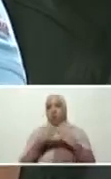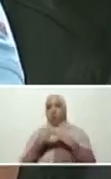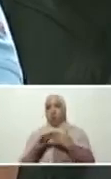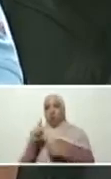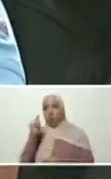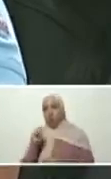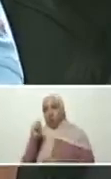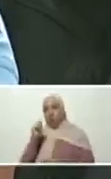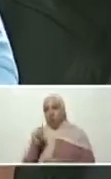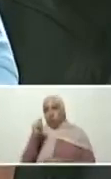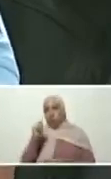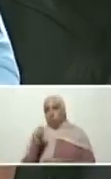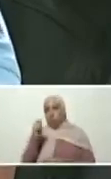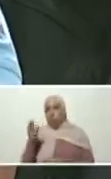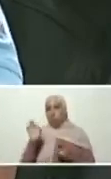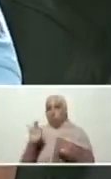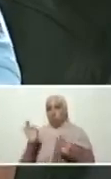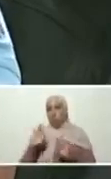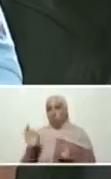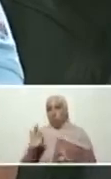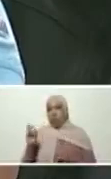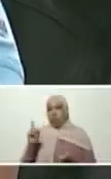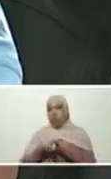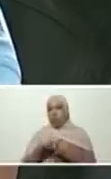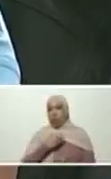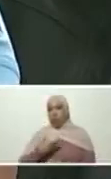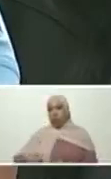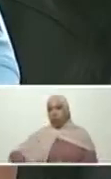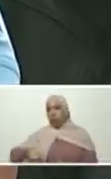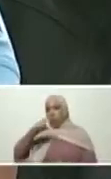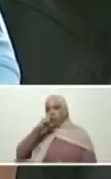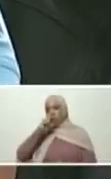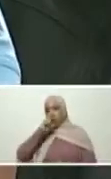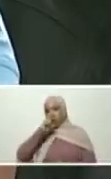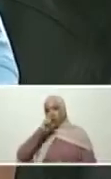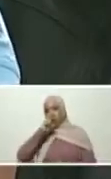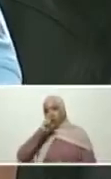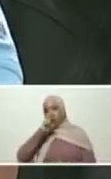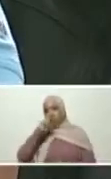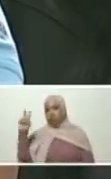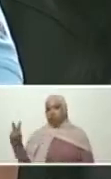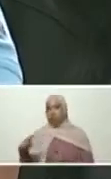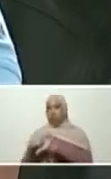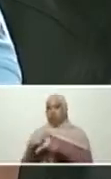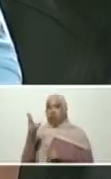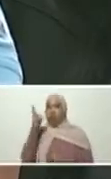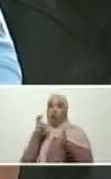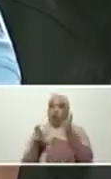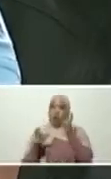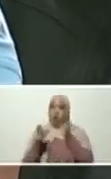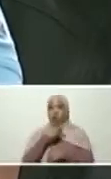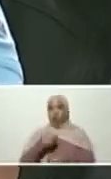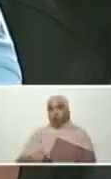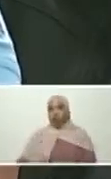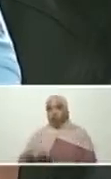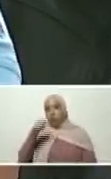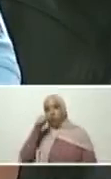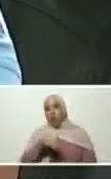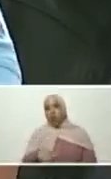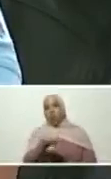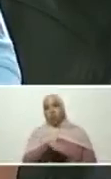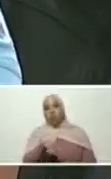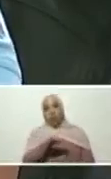de la República, y nada más y nada menos con el mandatario de un país, escuchando de la mano,